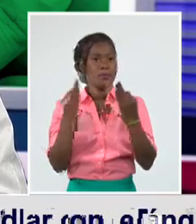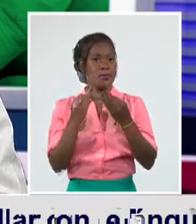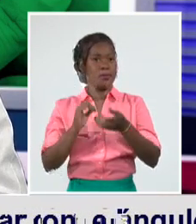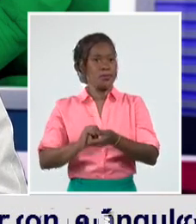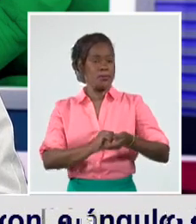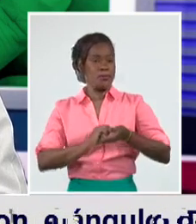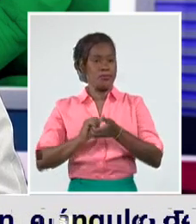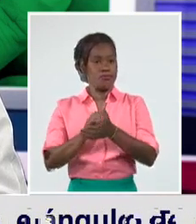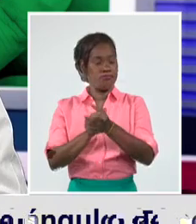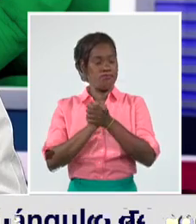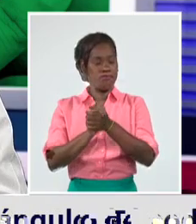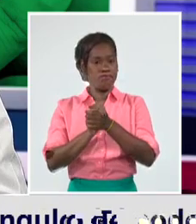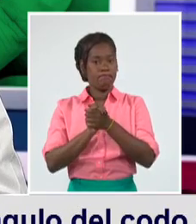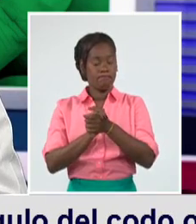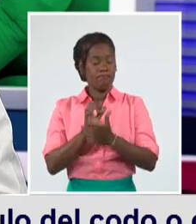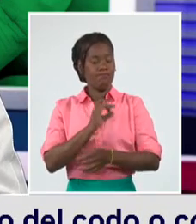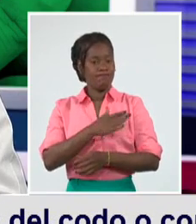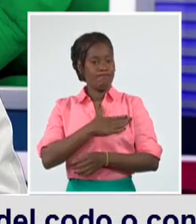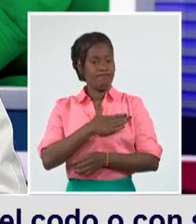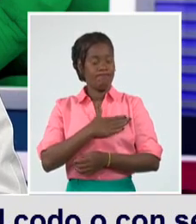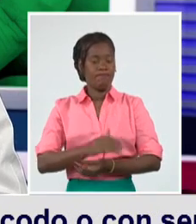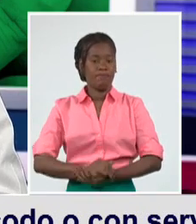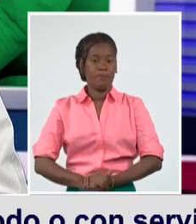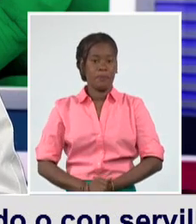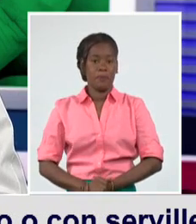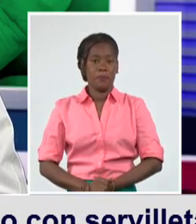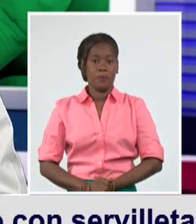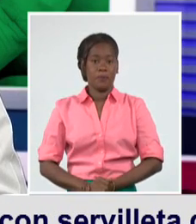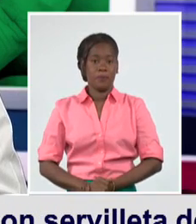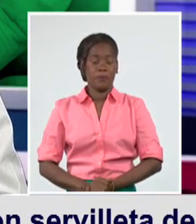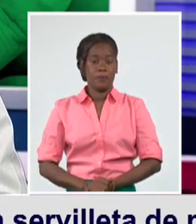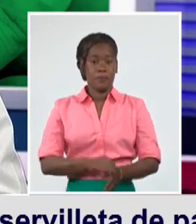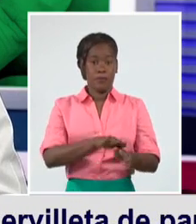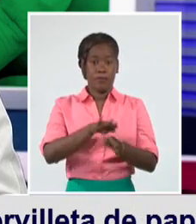amistades. De esta forma, Cuba, con